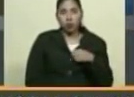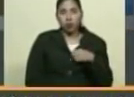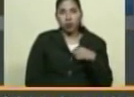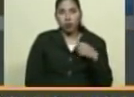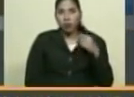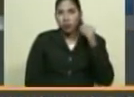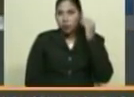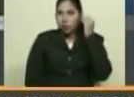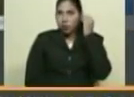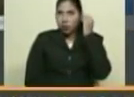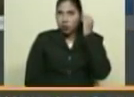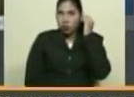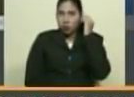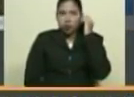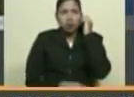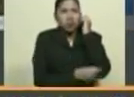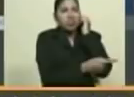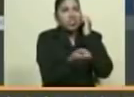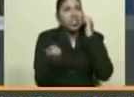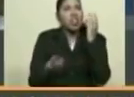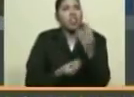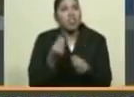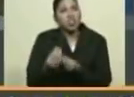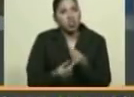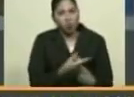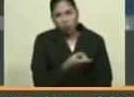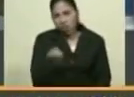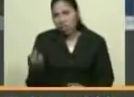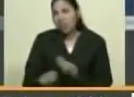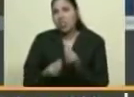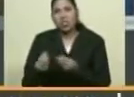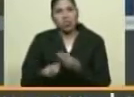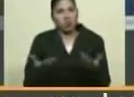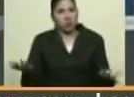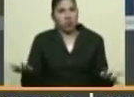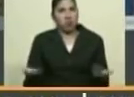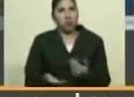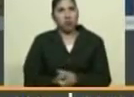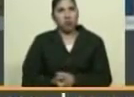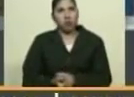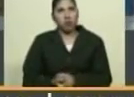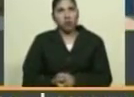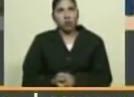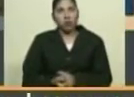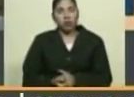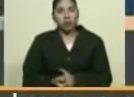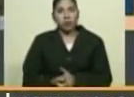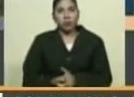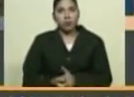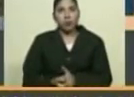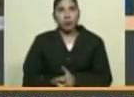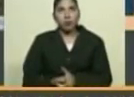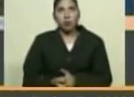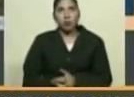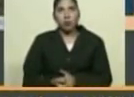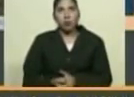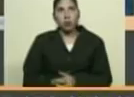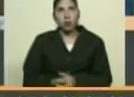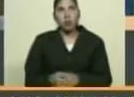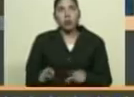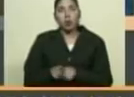Hugo Chávez. Venía de la Academia Militar y allá lo conocimos nosotros en el año 85. Aquí está el comandante Rubén Ávila, que era